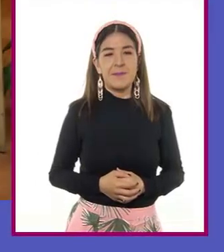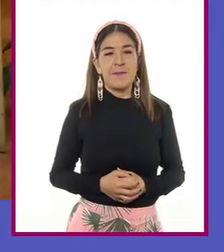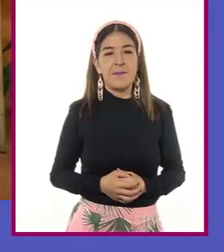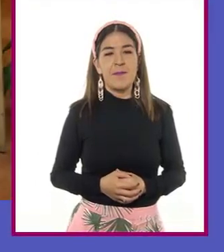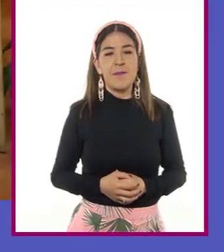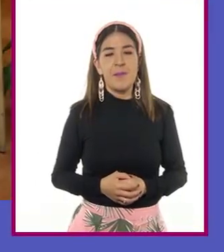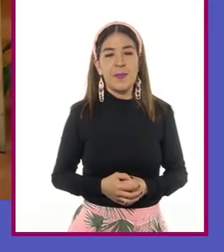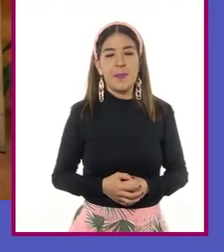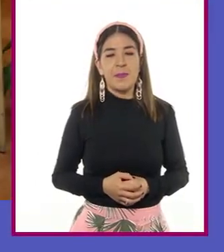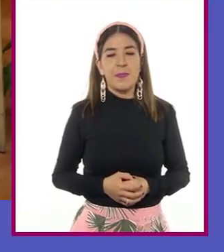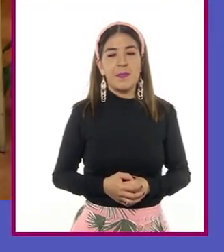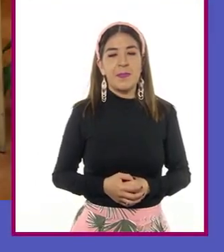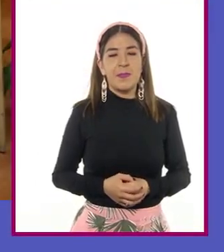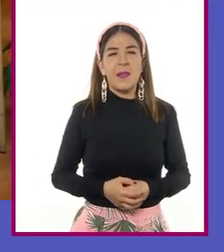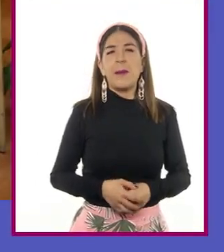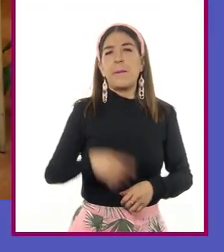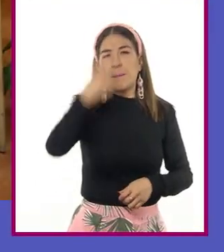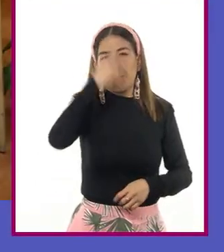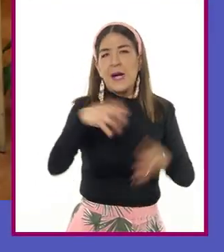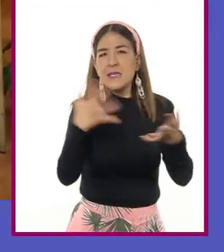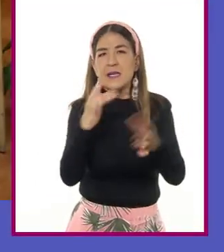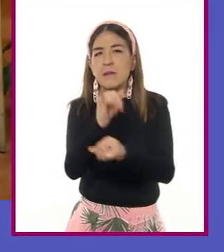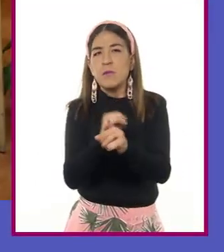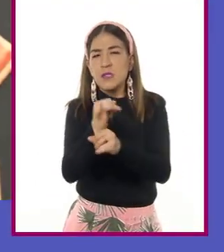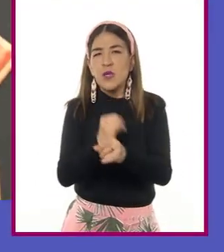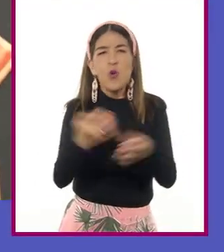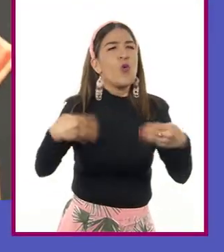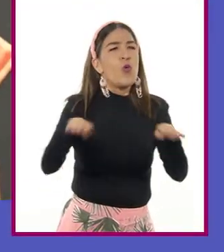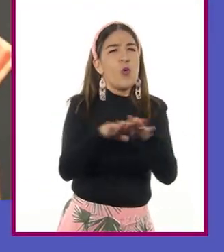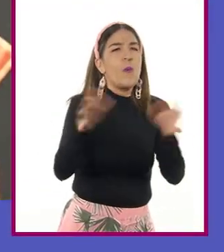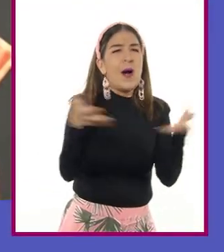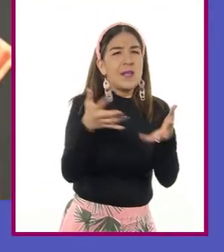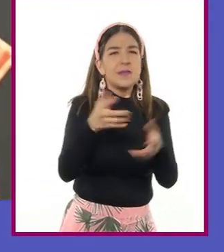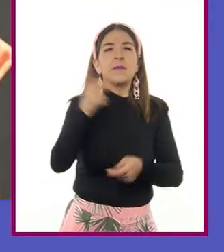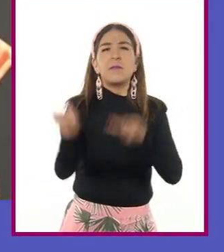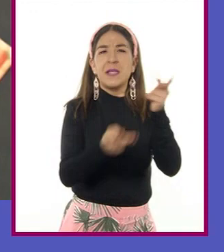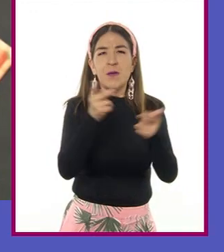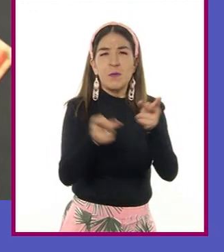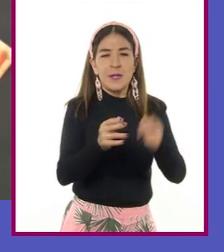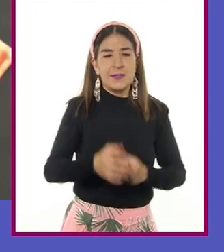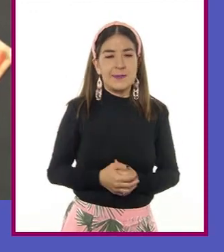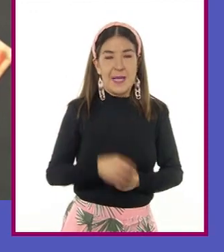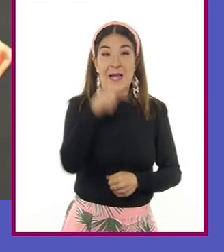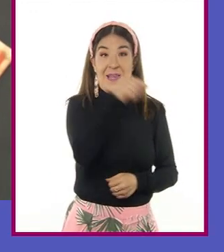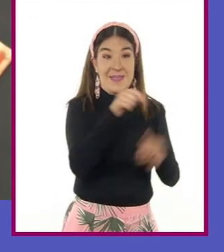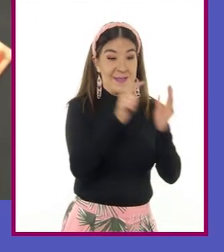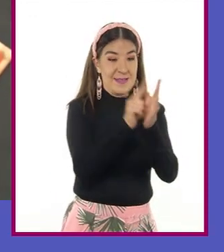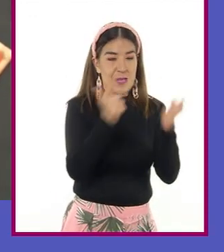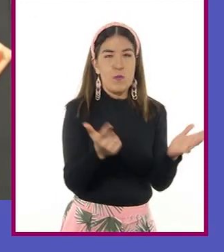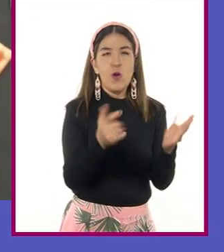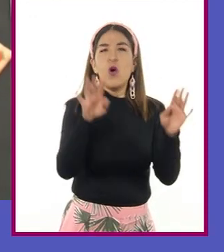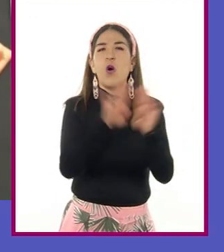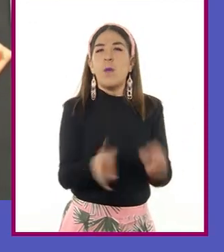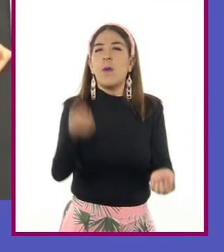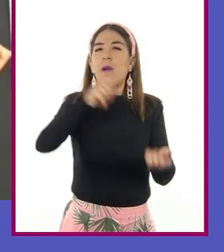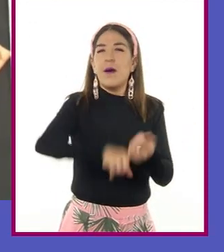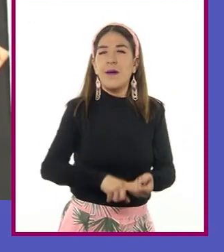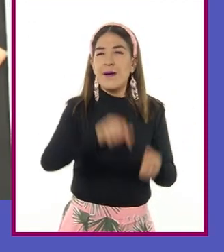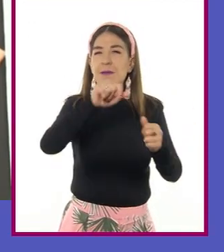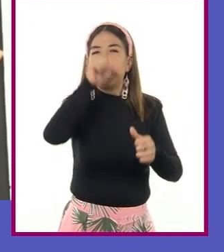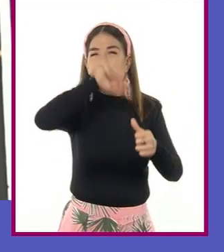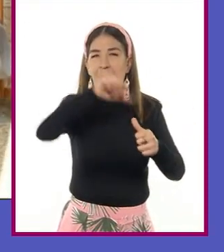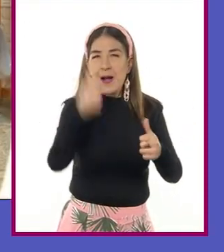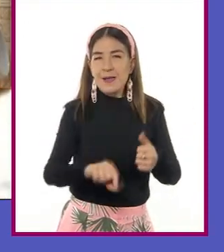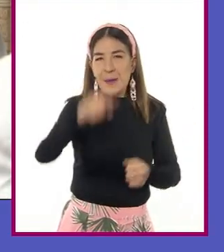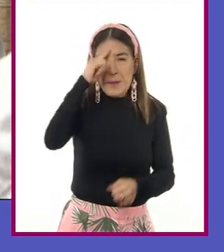¿Cómo hacer preguntas para desarrollar una investigación? Aquí está el libro, El arte de cocinar una investigación.